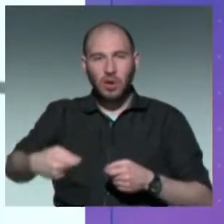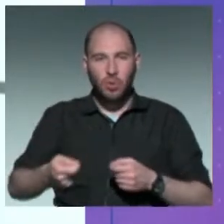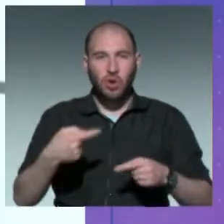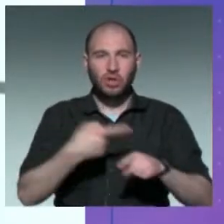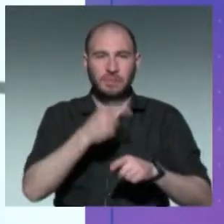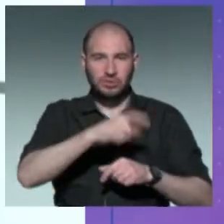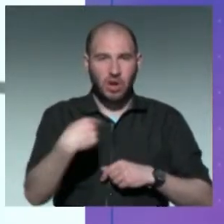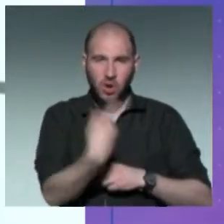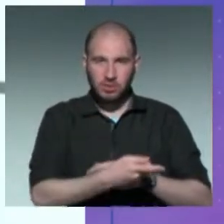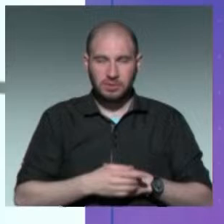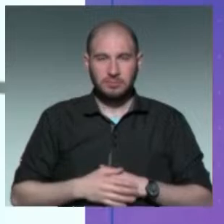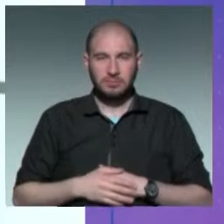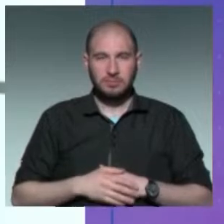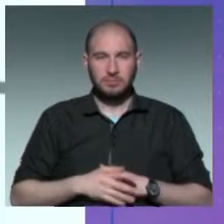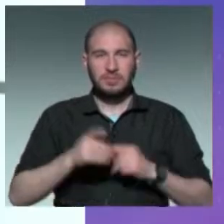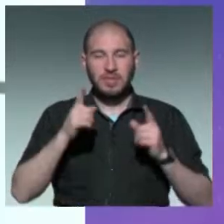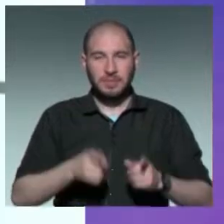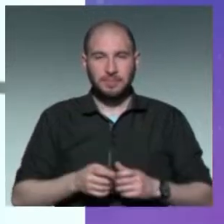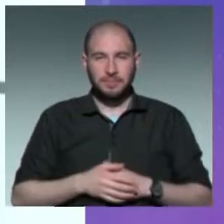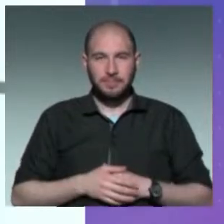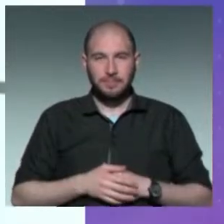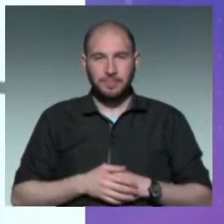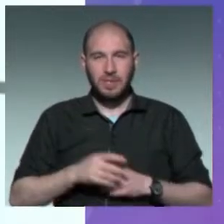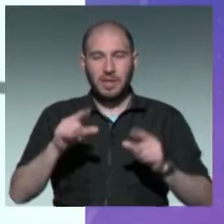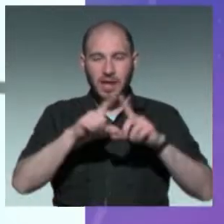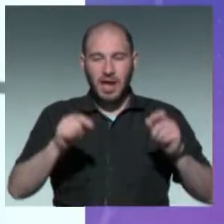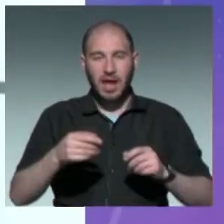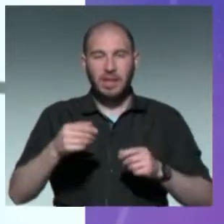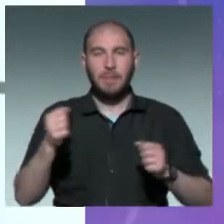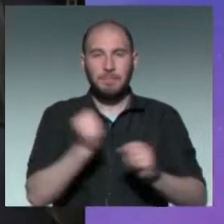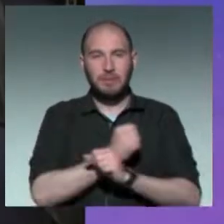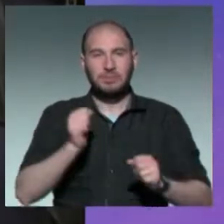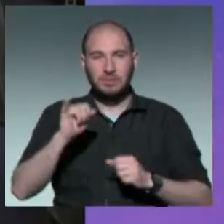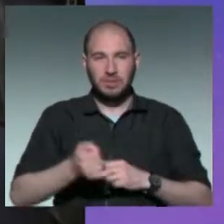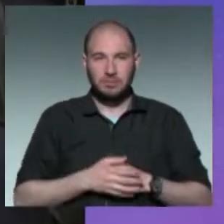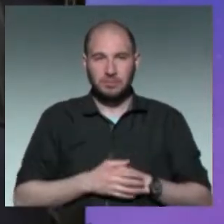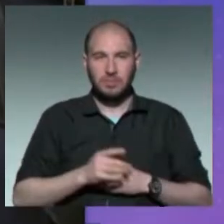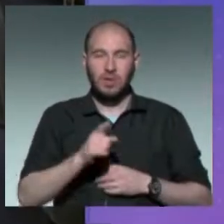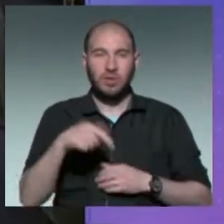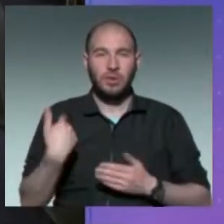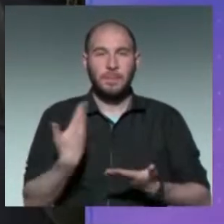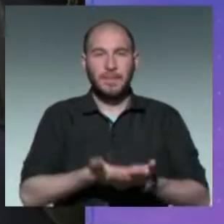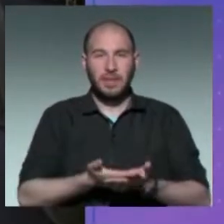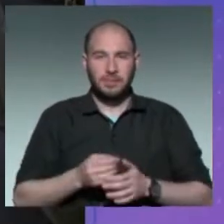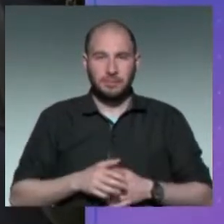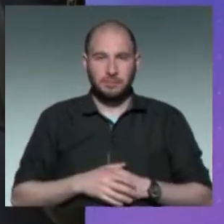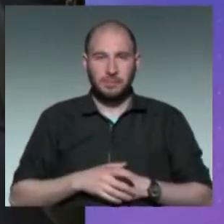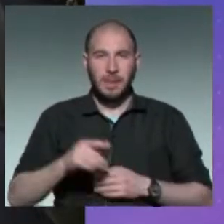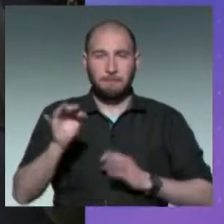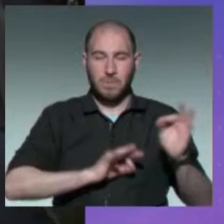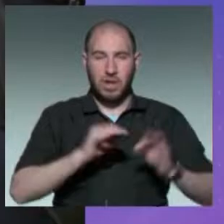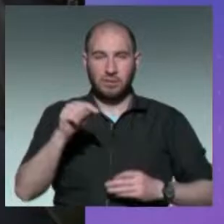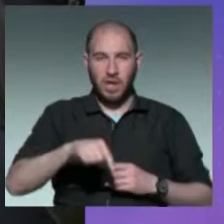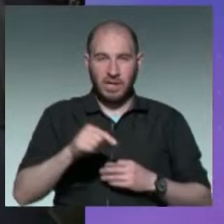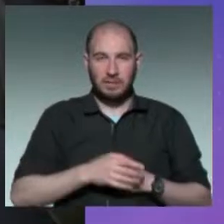contra terceros y que además tengan los carnets de conducir habilitantes. Nosotros que venimos a solicitar es que este